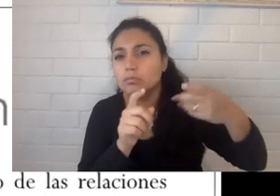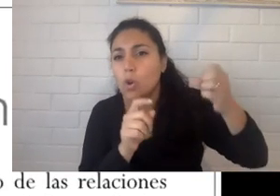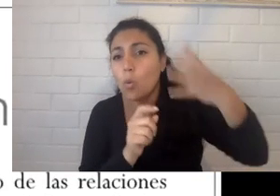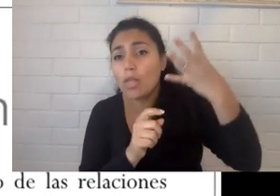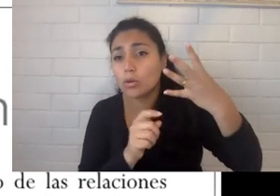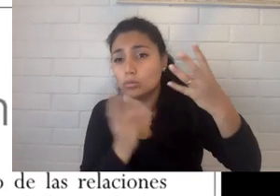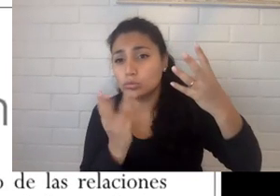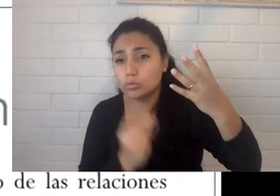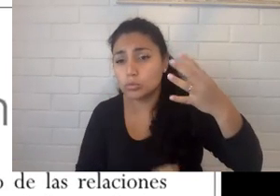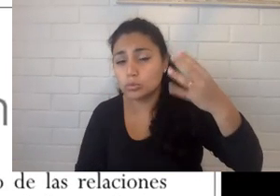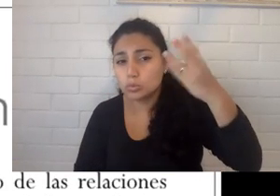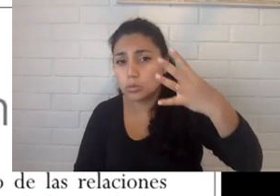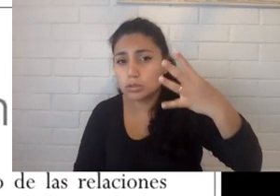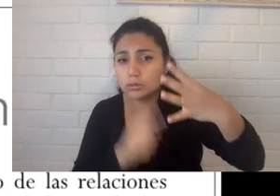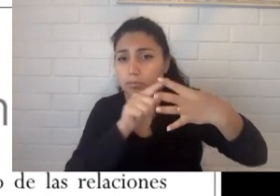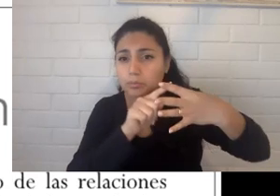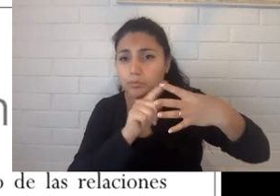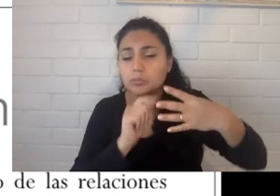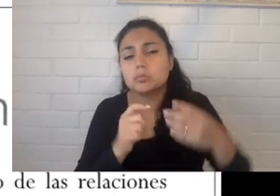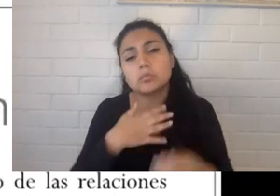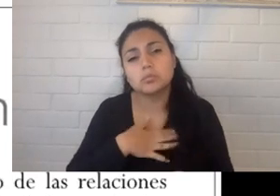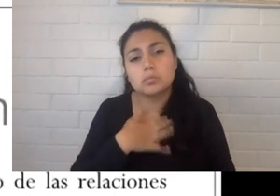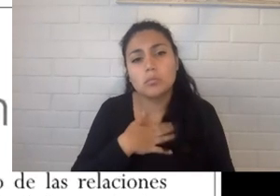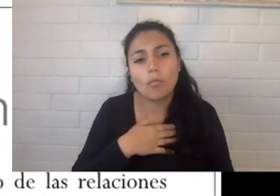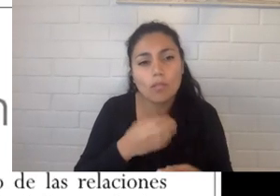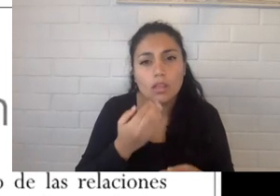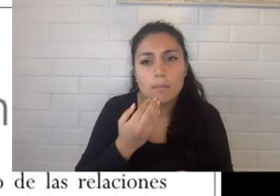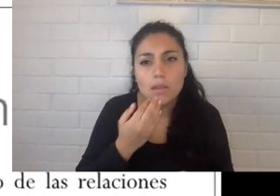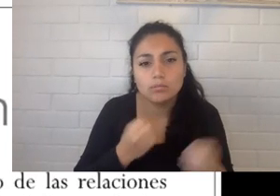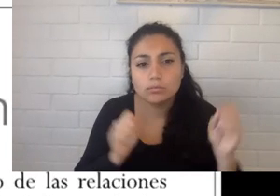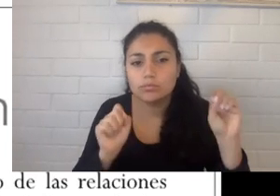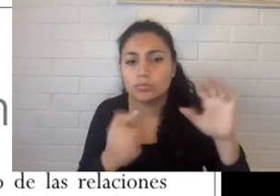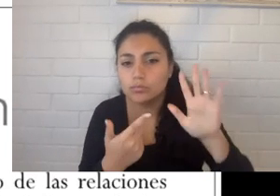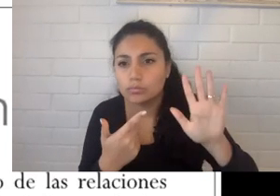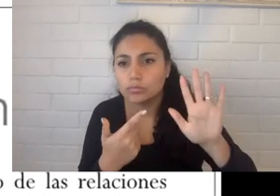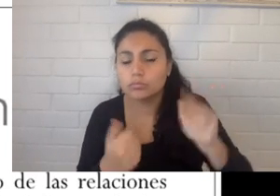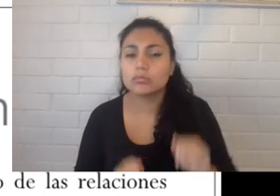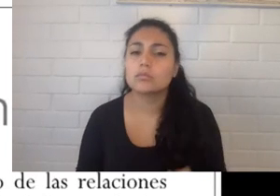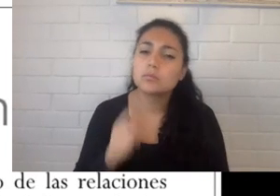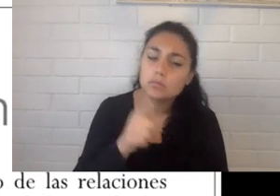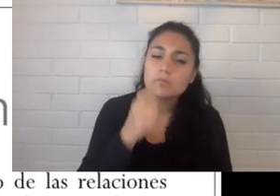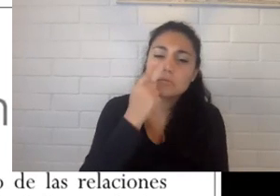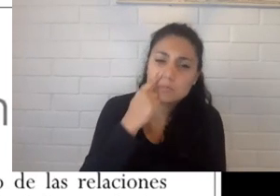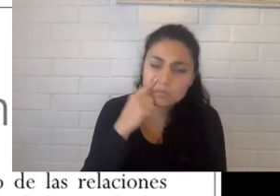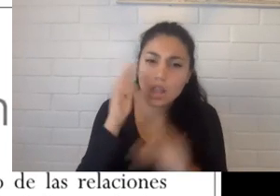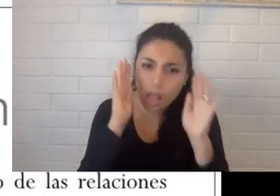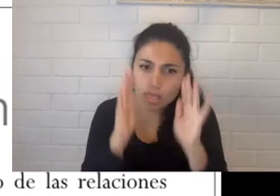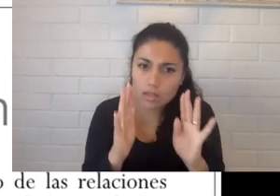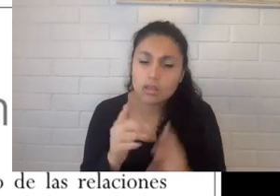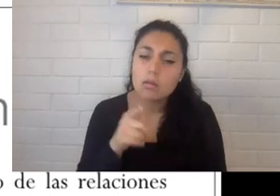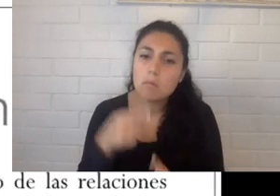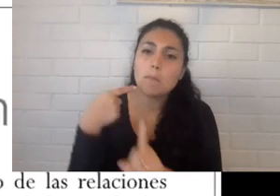número 4, y vamos a analizar principalmente lo que sería la número 7. Lo que me llama bastante la atención y que lo encuentro